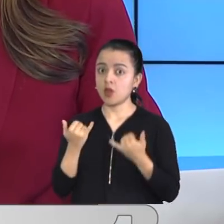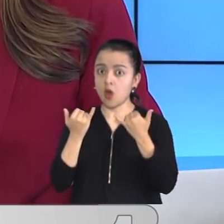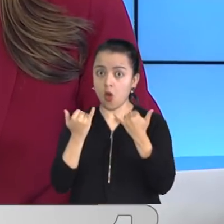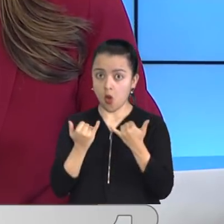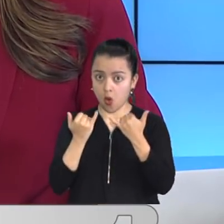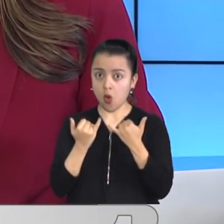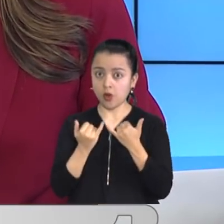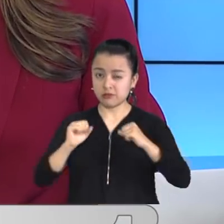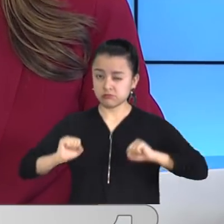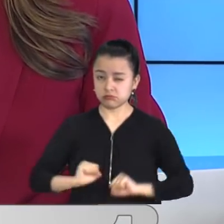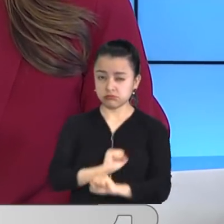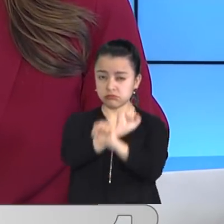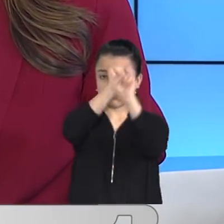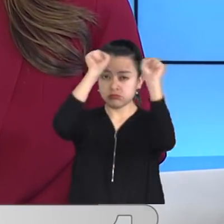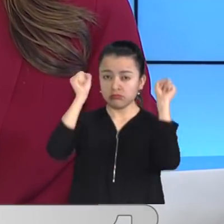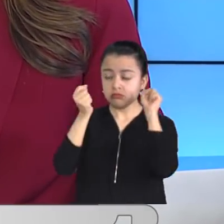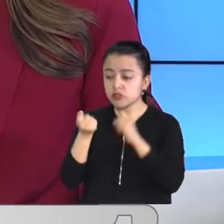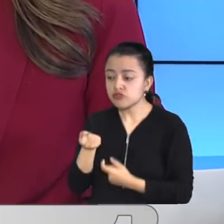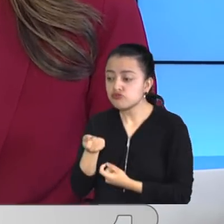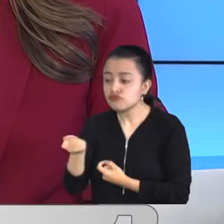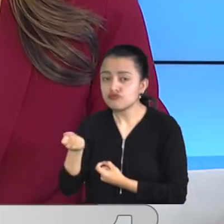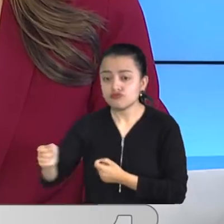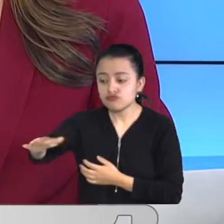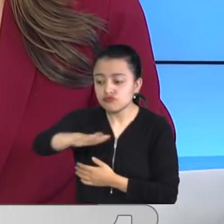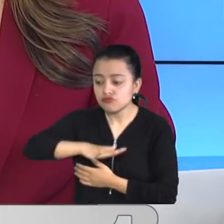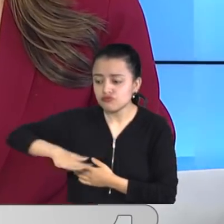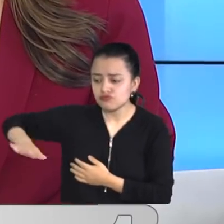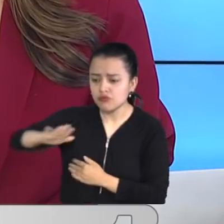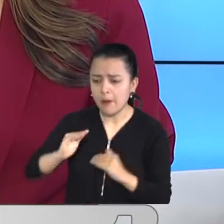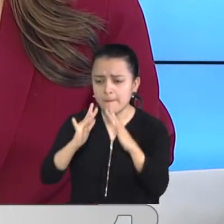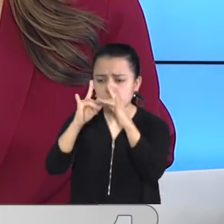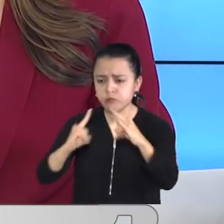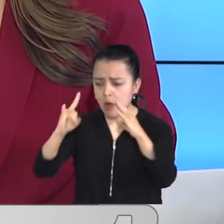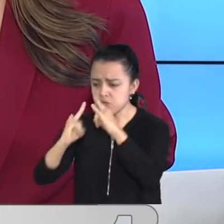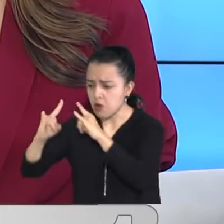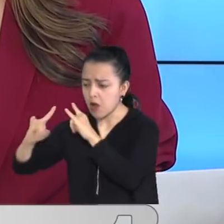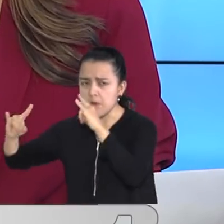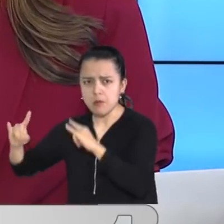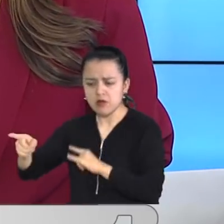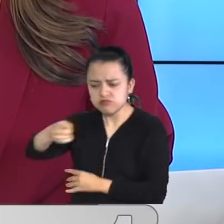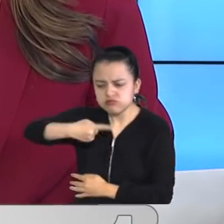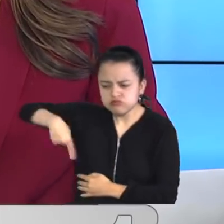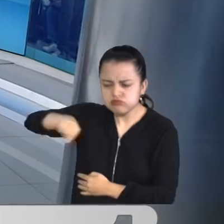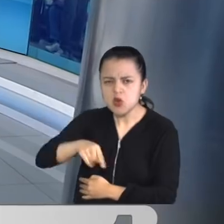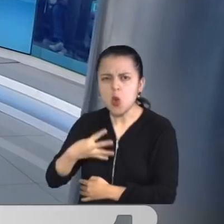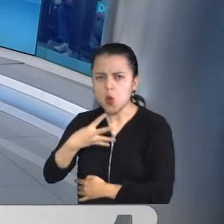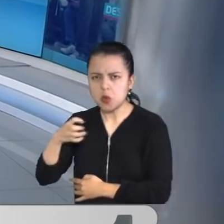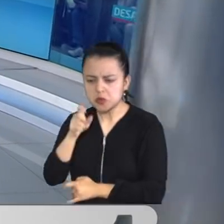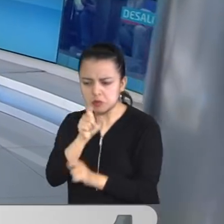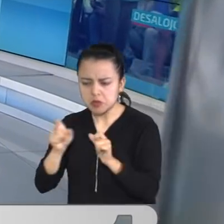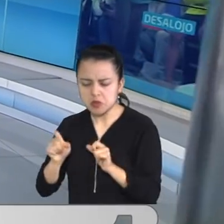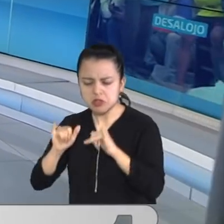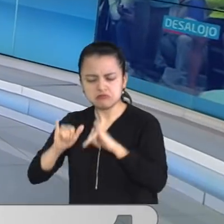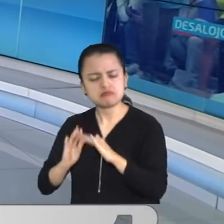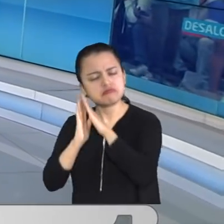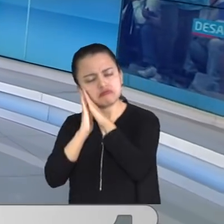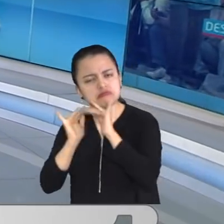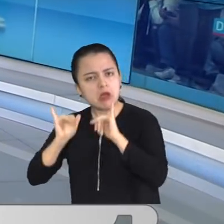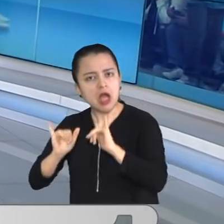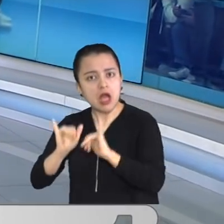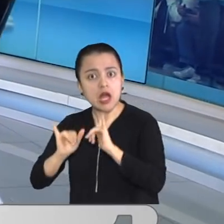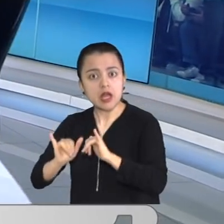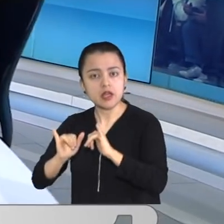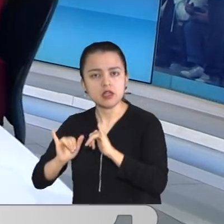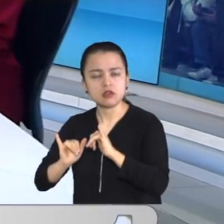en cercanías a la cárcel modelo, donde más de 400 personas viven desde hace más de un año. Luisa Fernández, muy buenos días. ¿A dónde serán